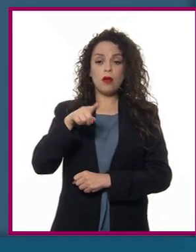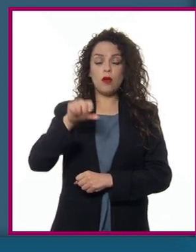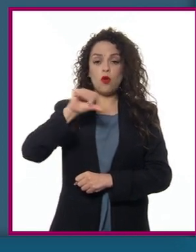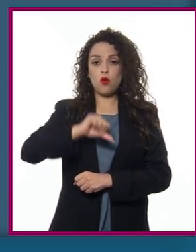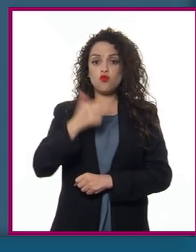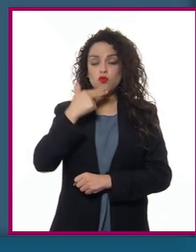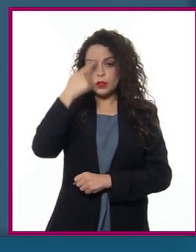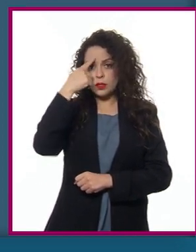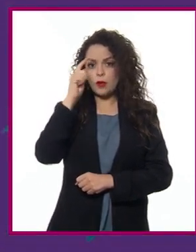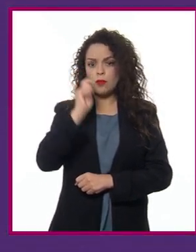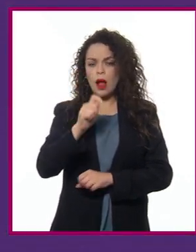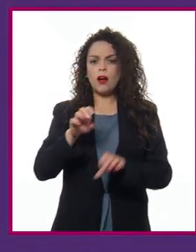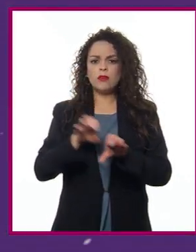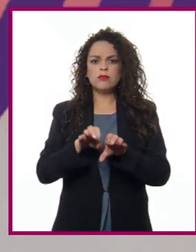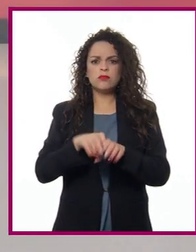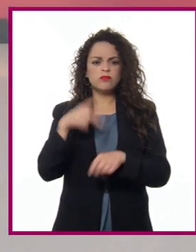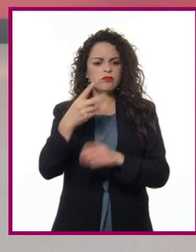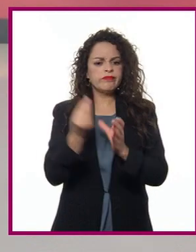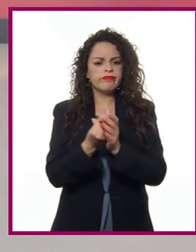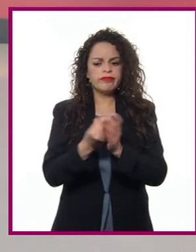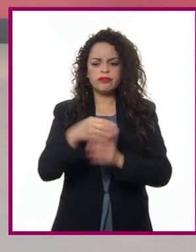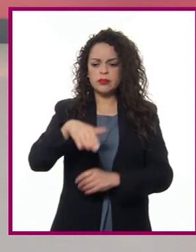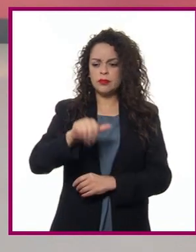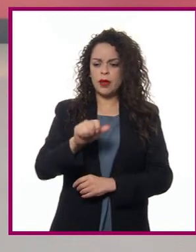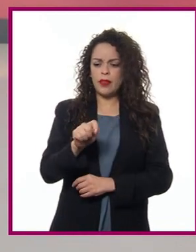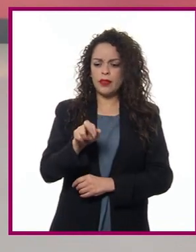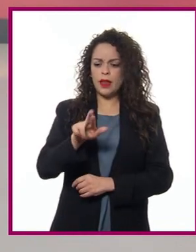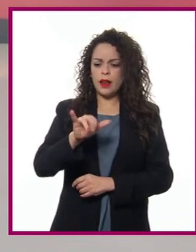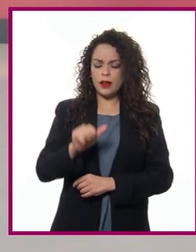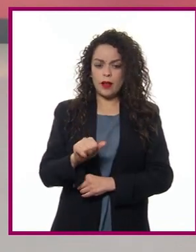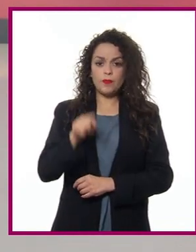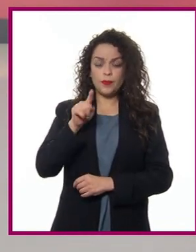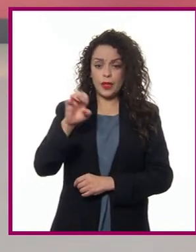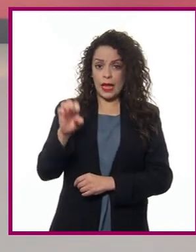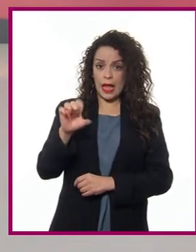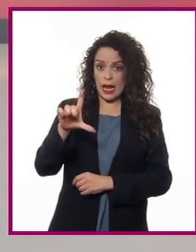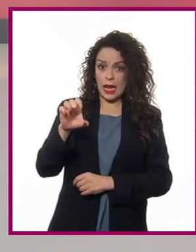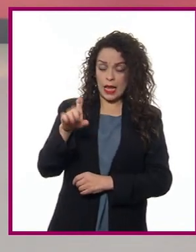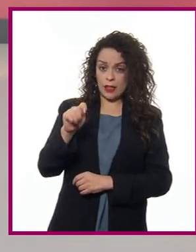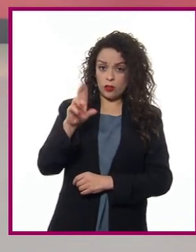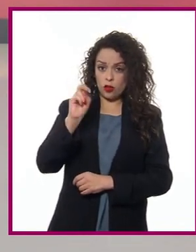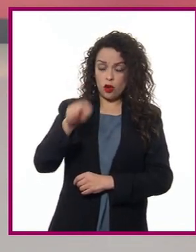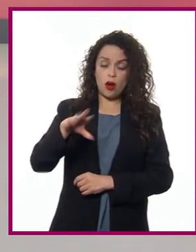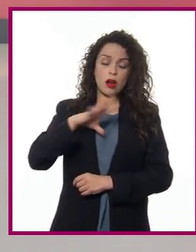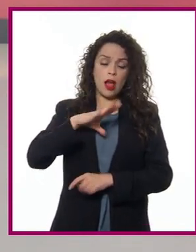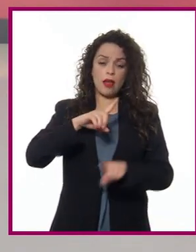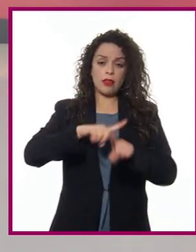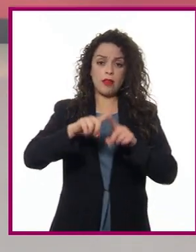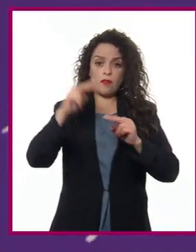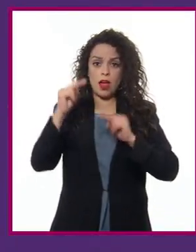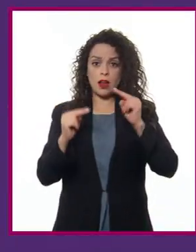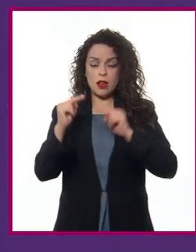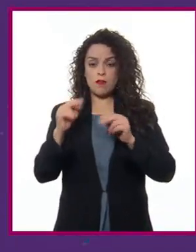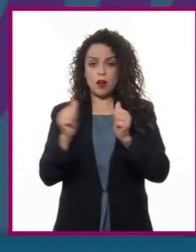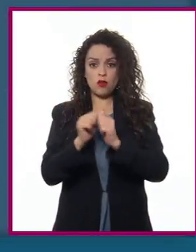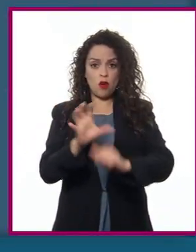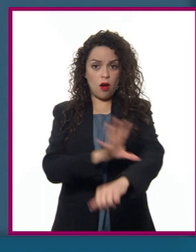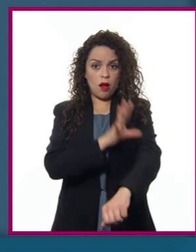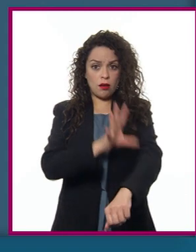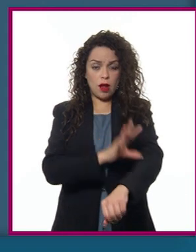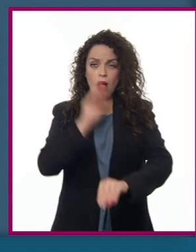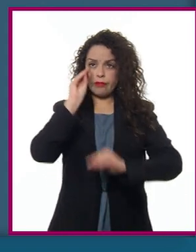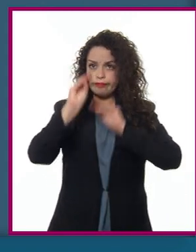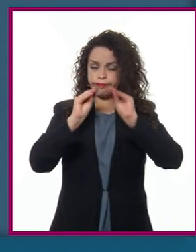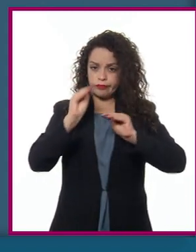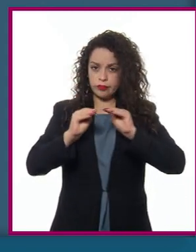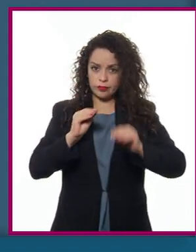el comportamiento de la materia. Los electrones en el átomo están acomodados en distintos niveles de energía. A los electrones